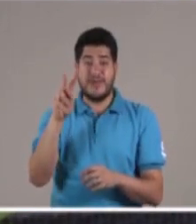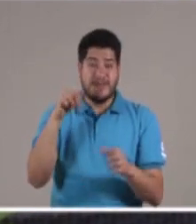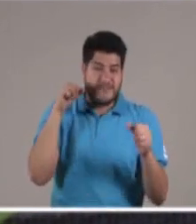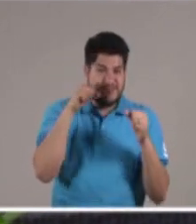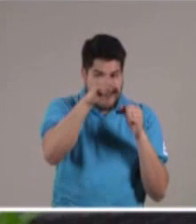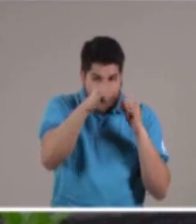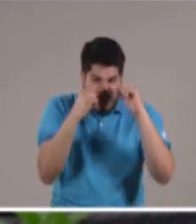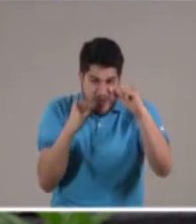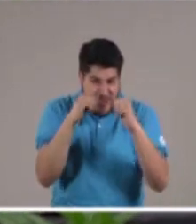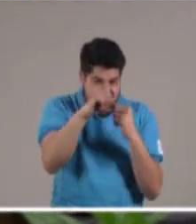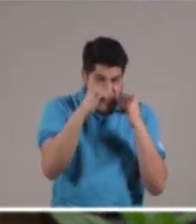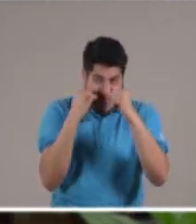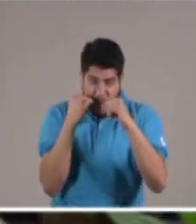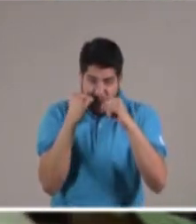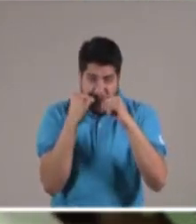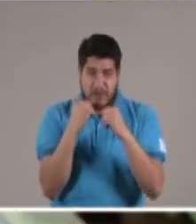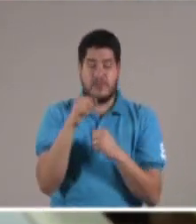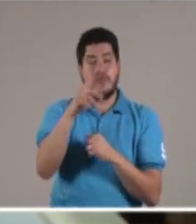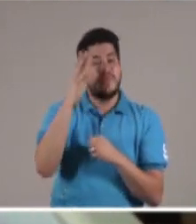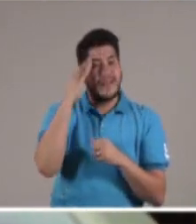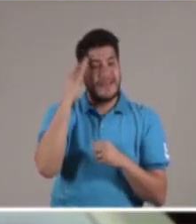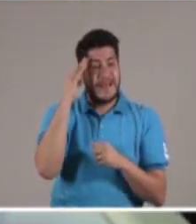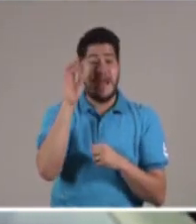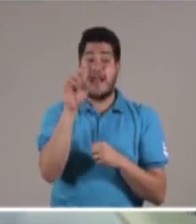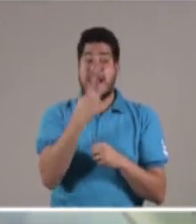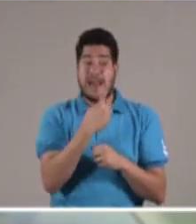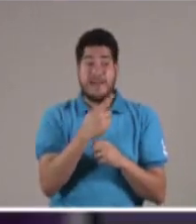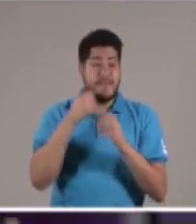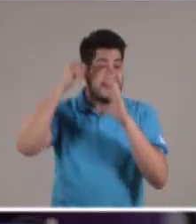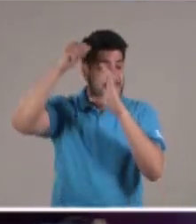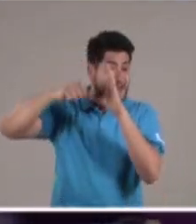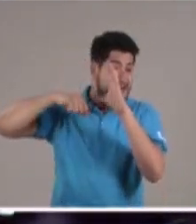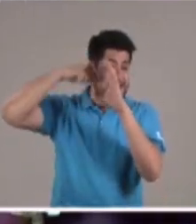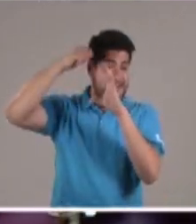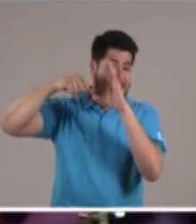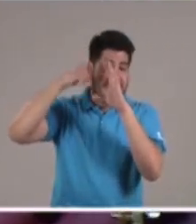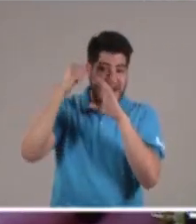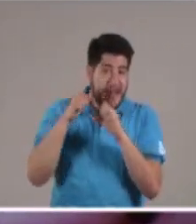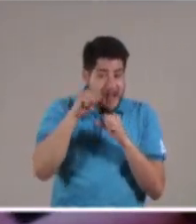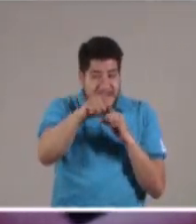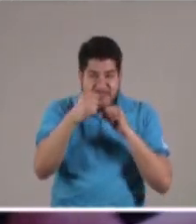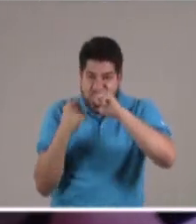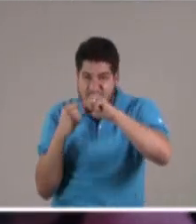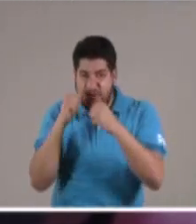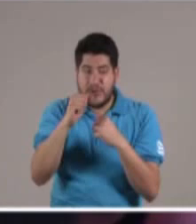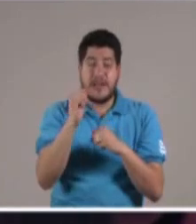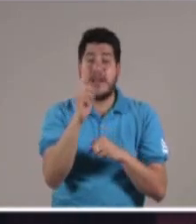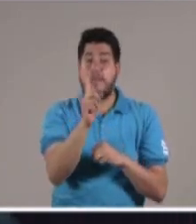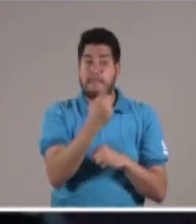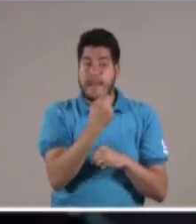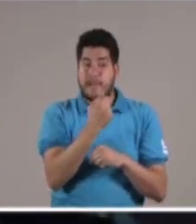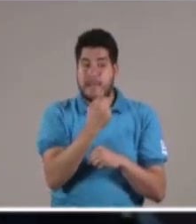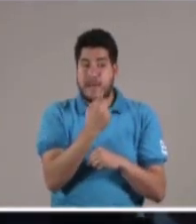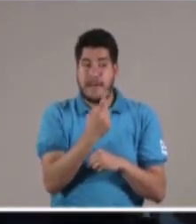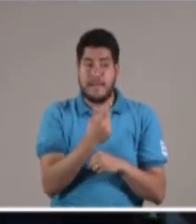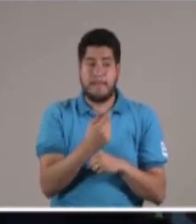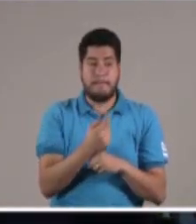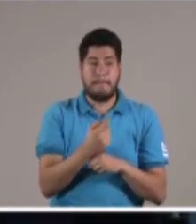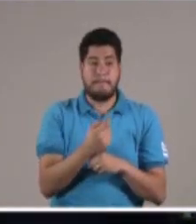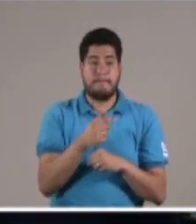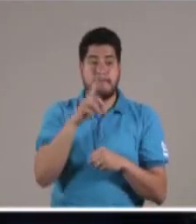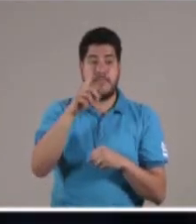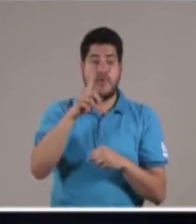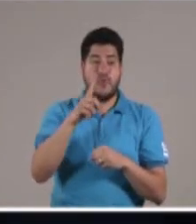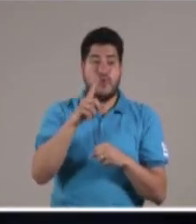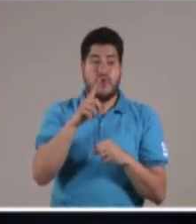se sabe que Rocky la primera película que hizo no la Rocky 25 Ah sino que la número uno era Era